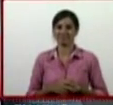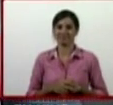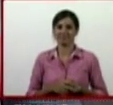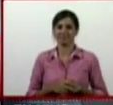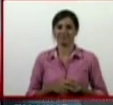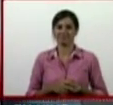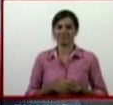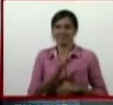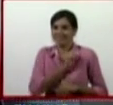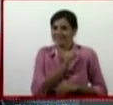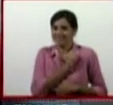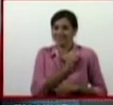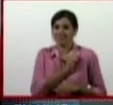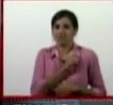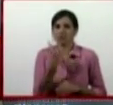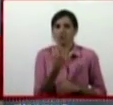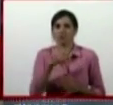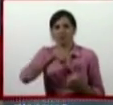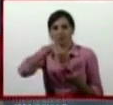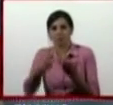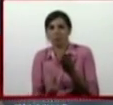Está asustado, se cayó solo.